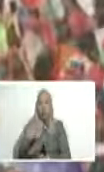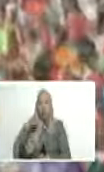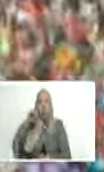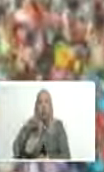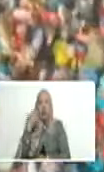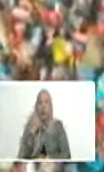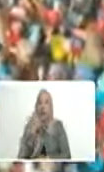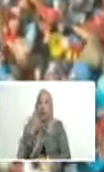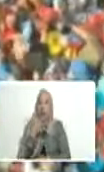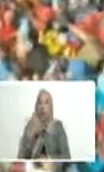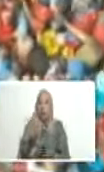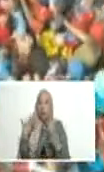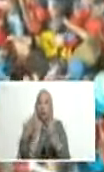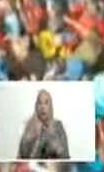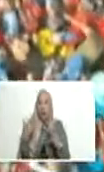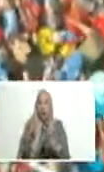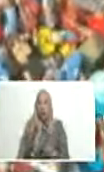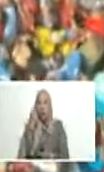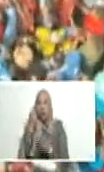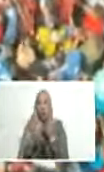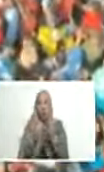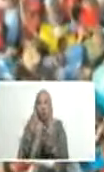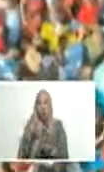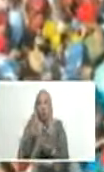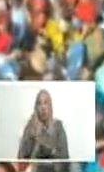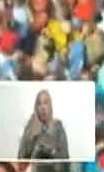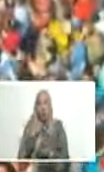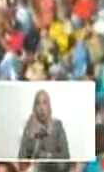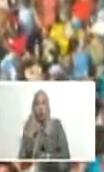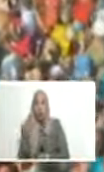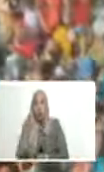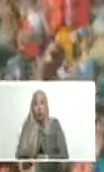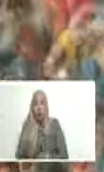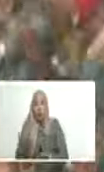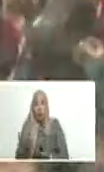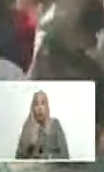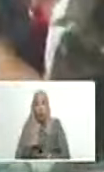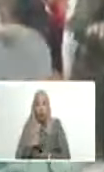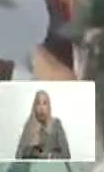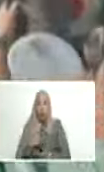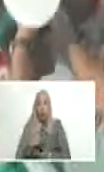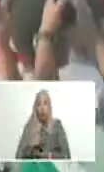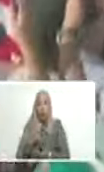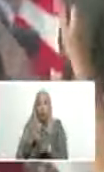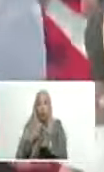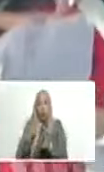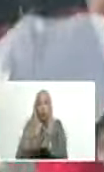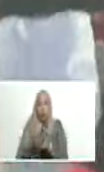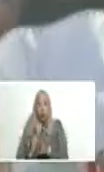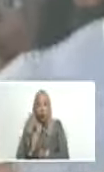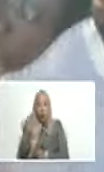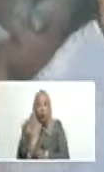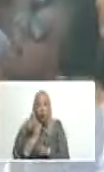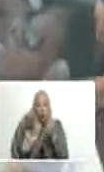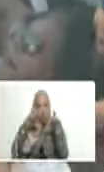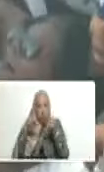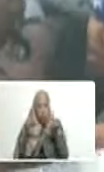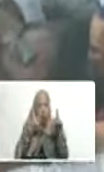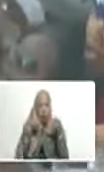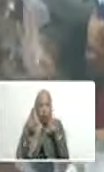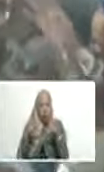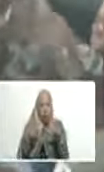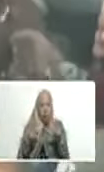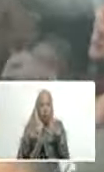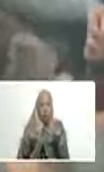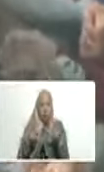reía. Le decía, ¡ey! ¡Me vas a matar! Y o sea, y usted, ahí se ve en la imagen.